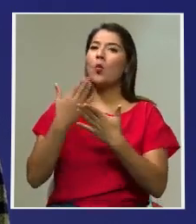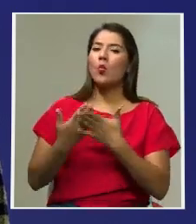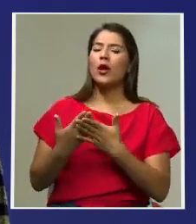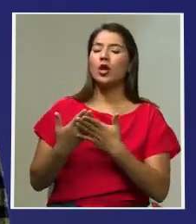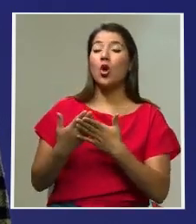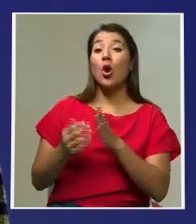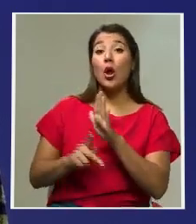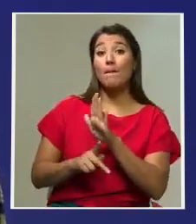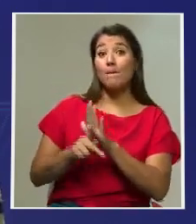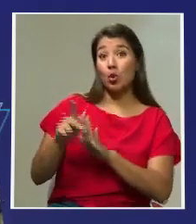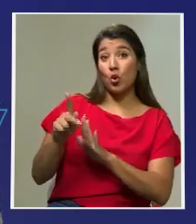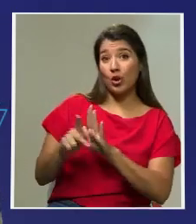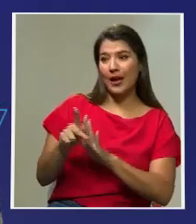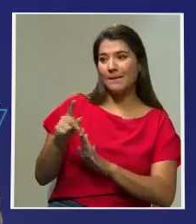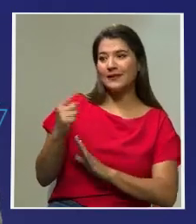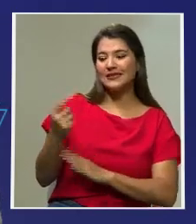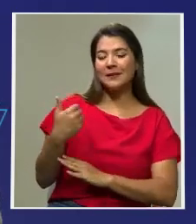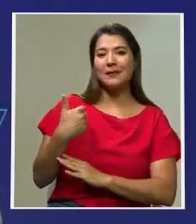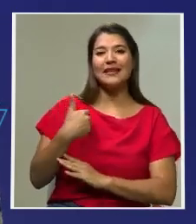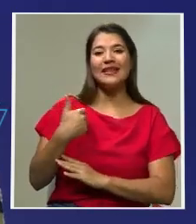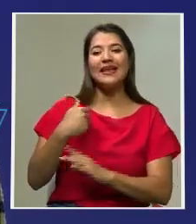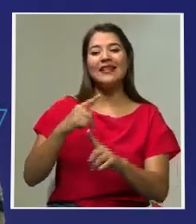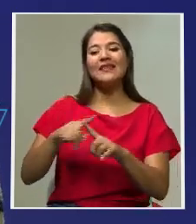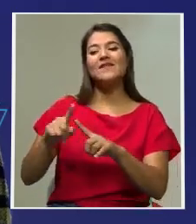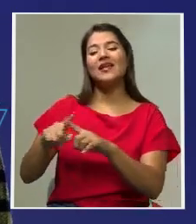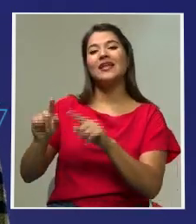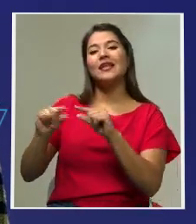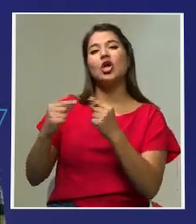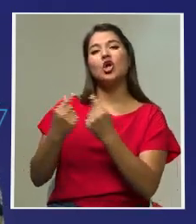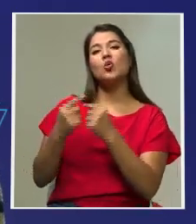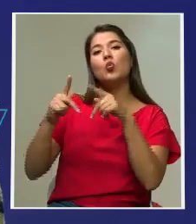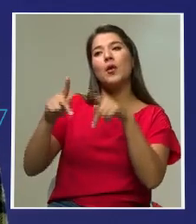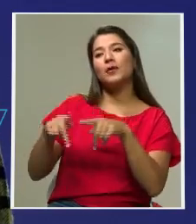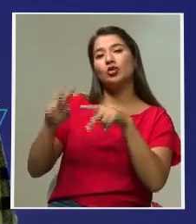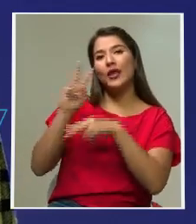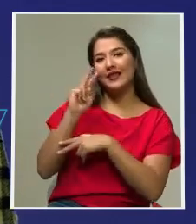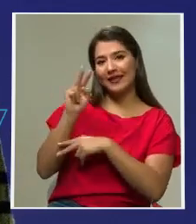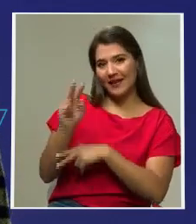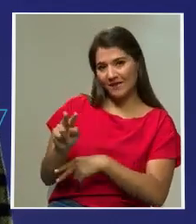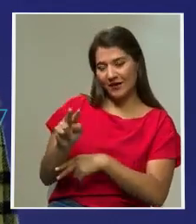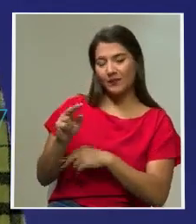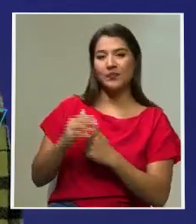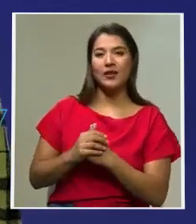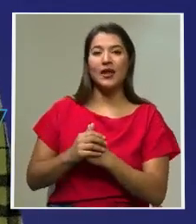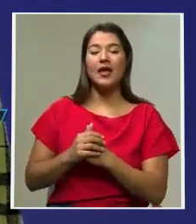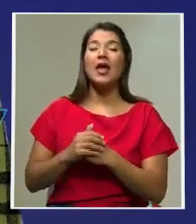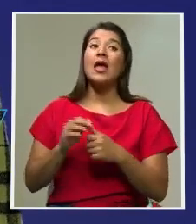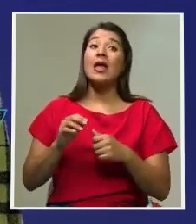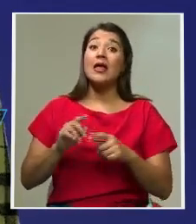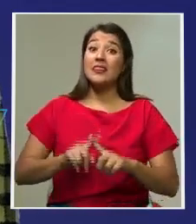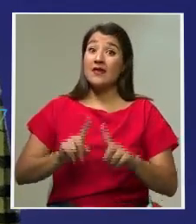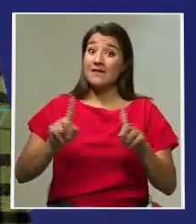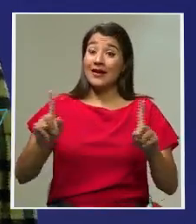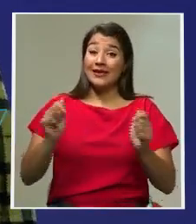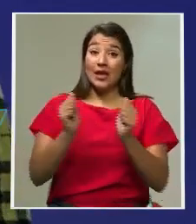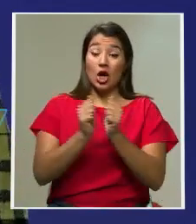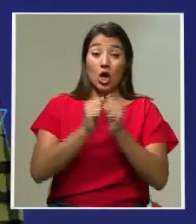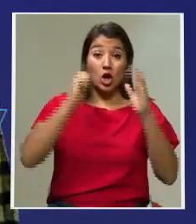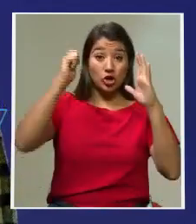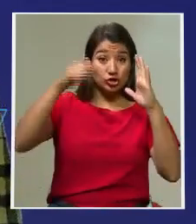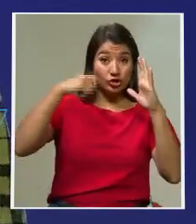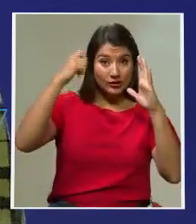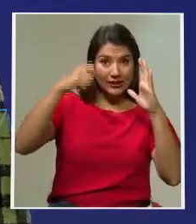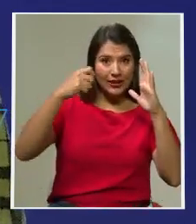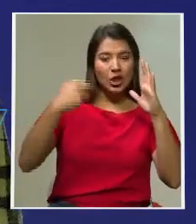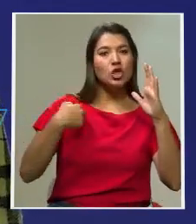producido un tipo de espectador distinto que está marcado por la pausa, ¿no? Que a diferencia del cine en el que vemos de un